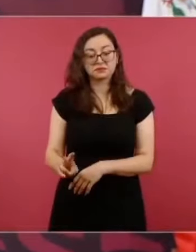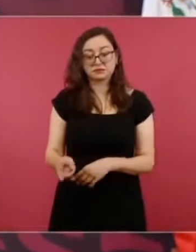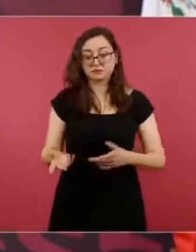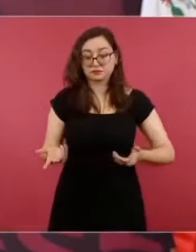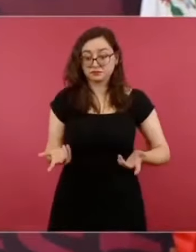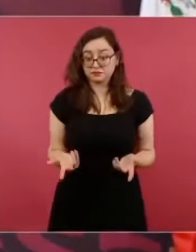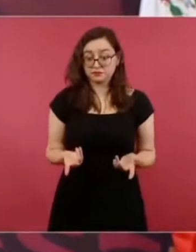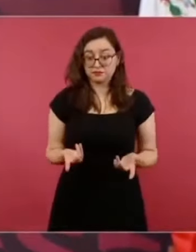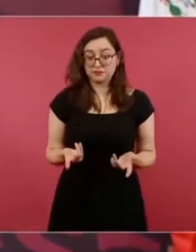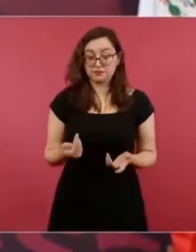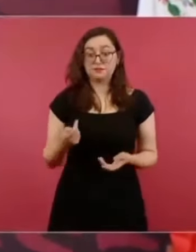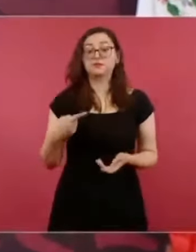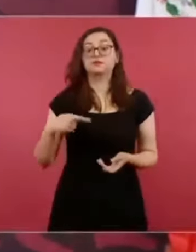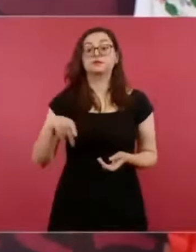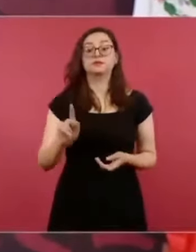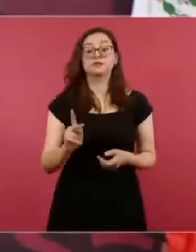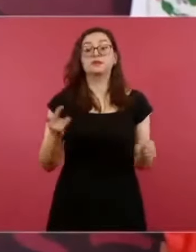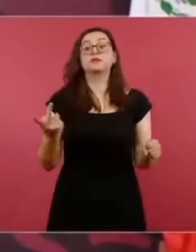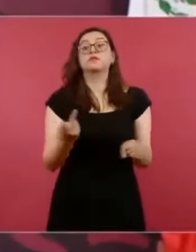significa primero